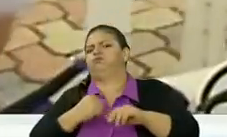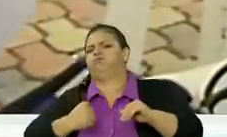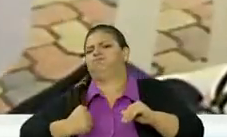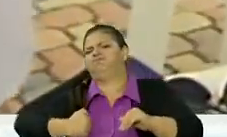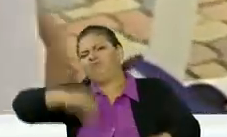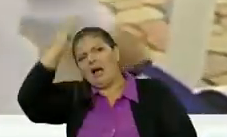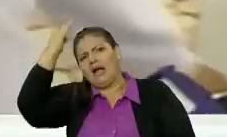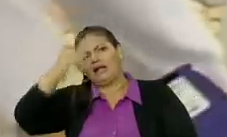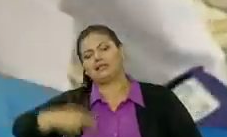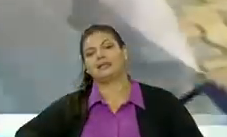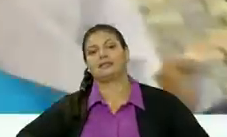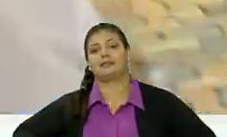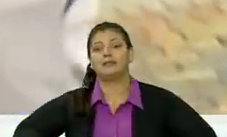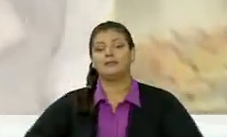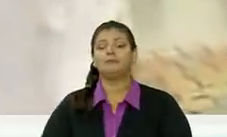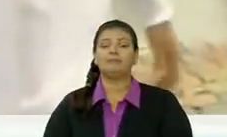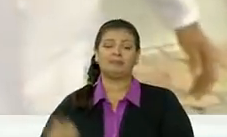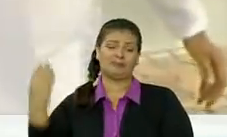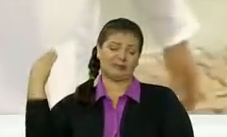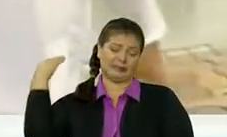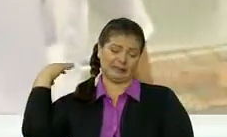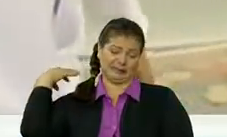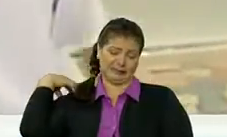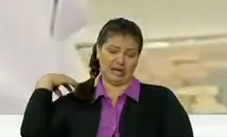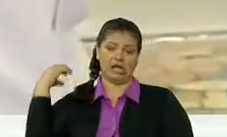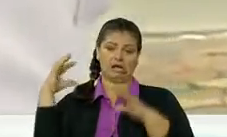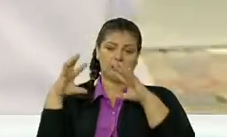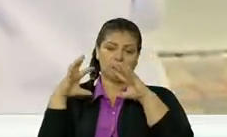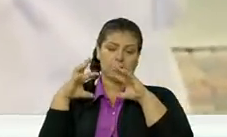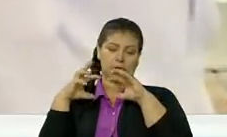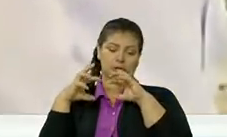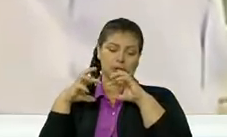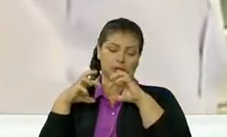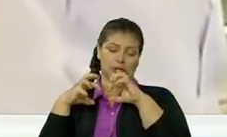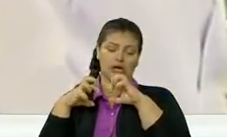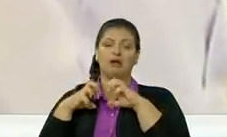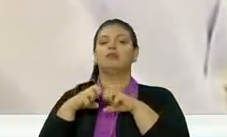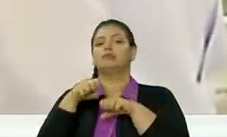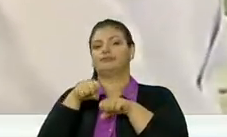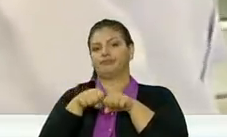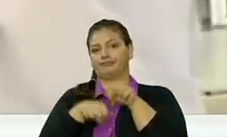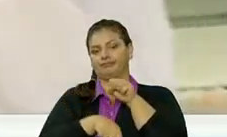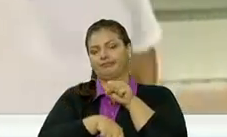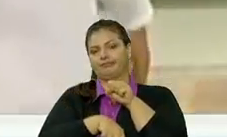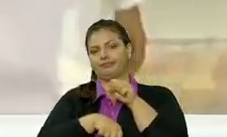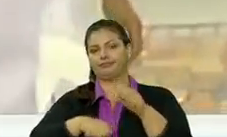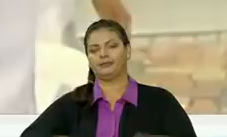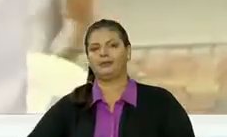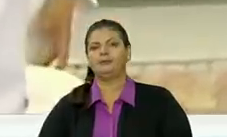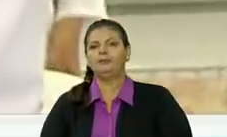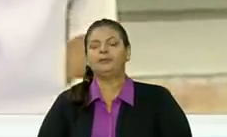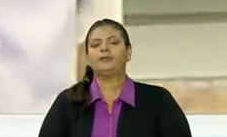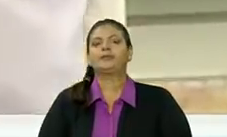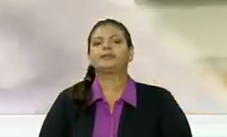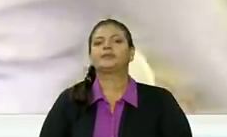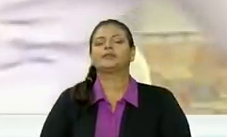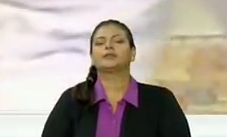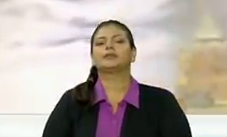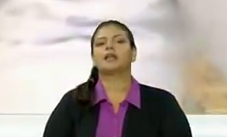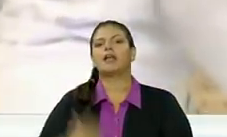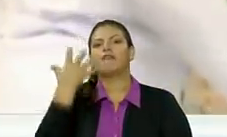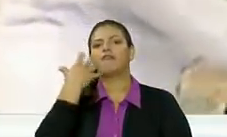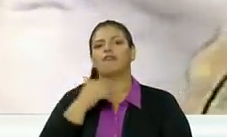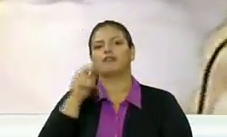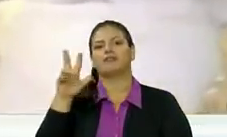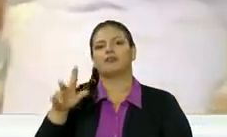más reacciones de personas que están llegando y también para hacerse un chequeo médico de ese tema. 31 de mayo,